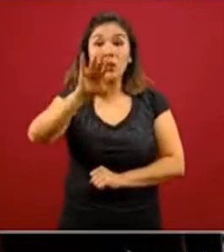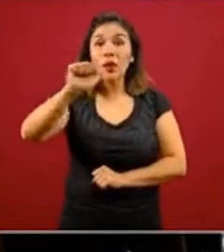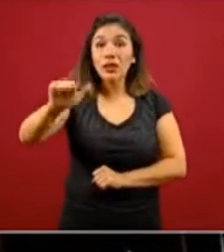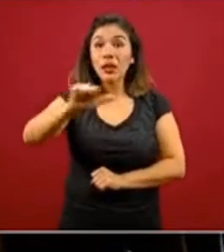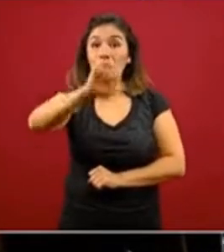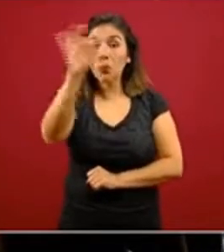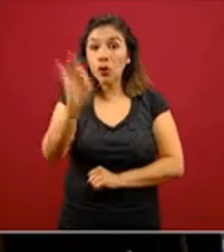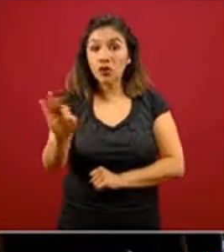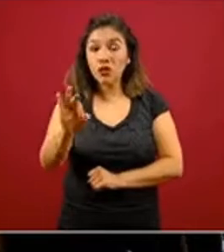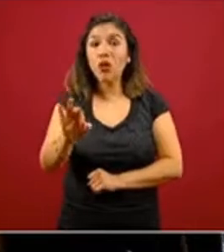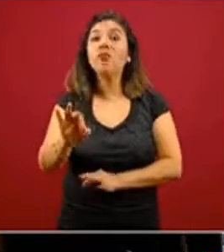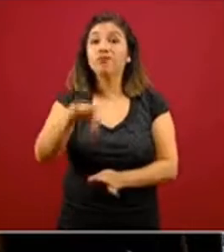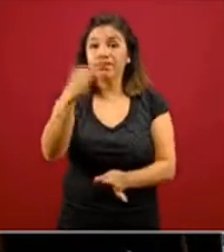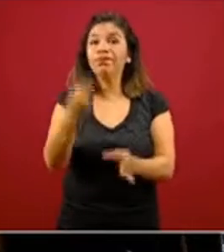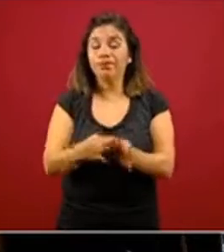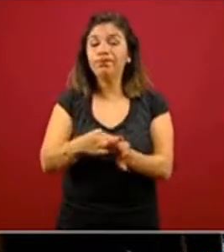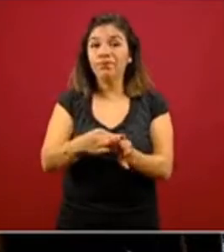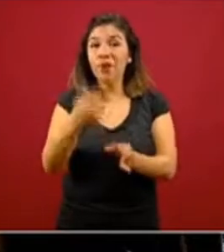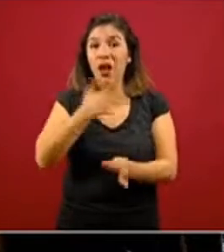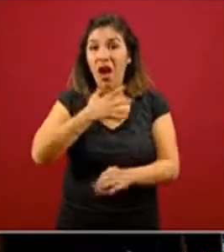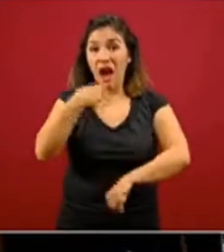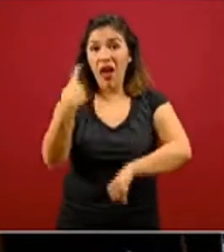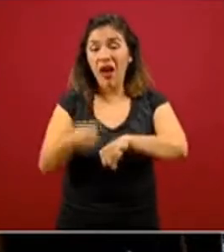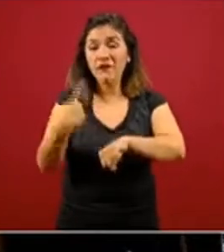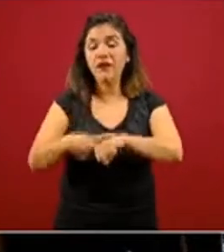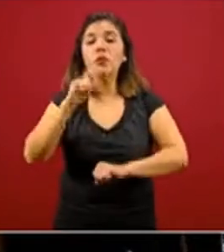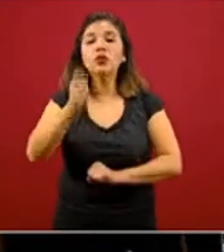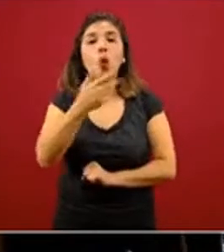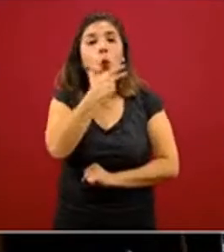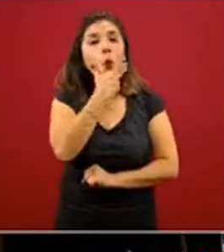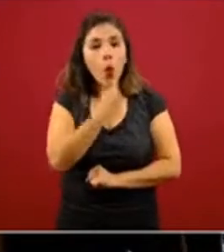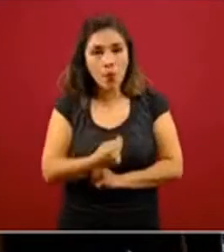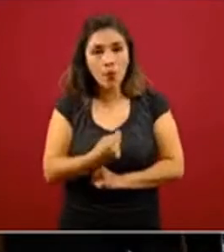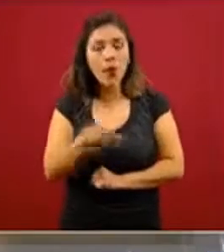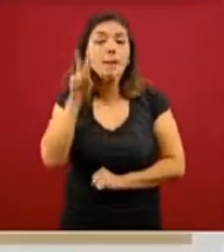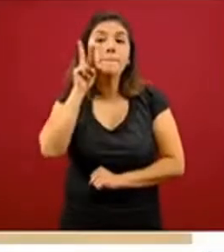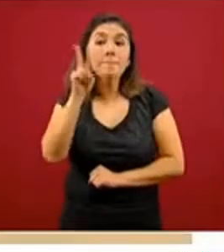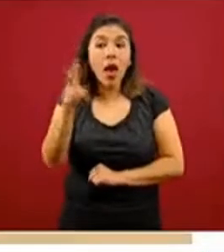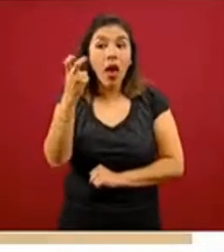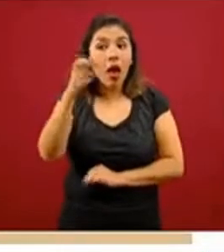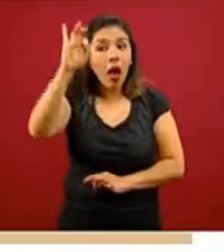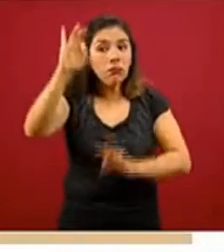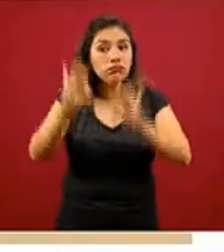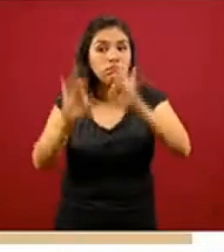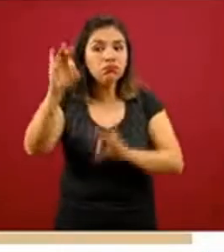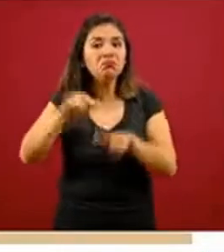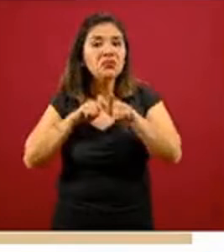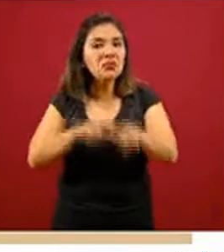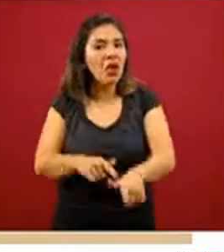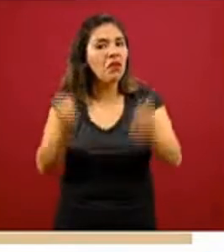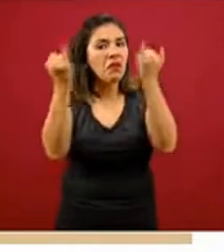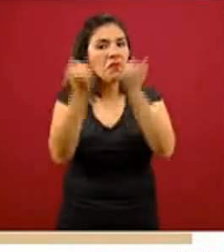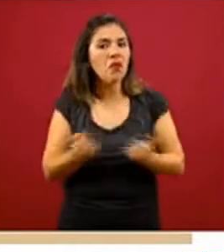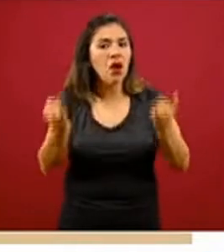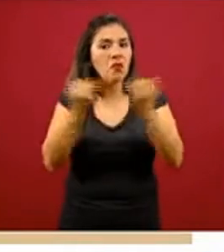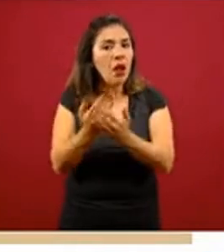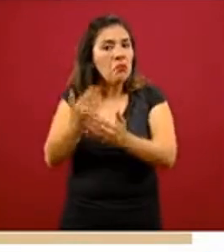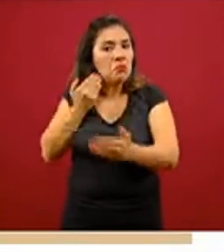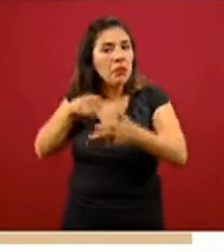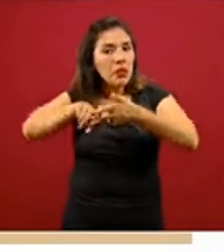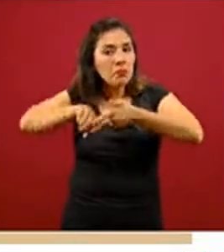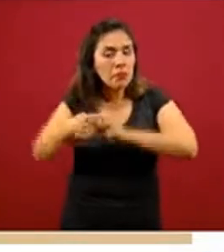casos confirmados en México hasta el momento han sido hombres, y vemos que esa proporción prácticamente se ha mantenido desde el inicio de